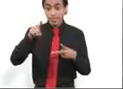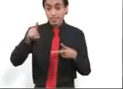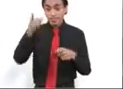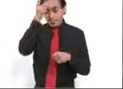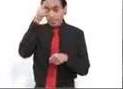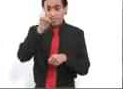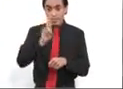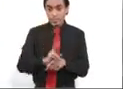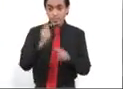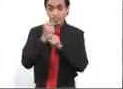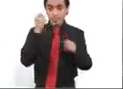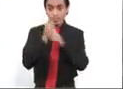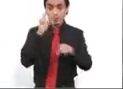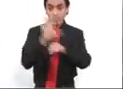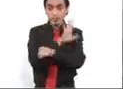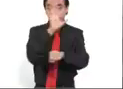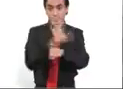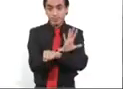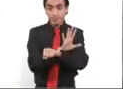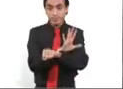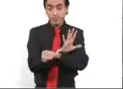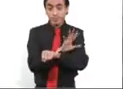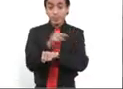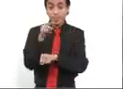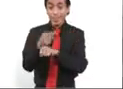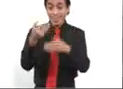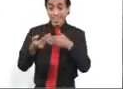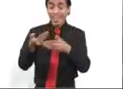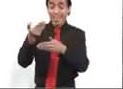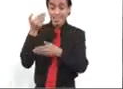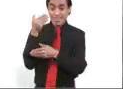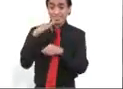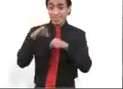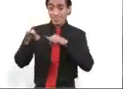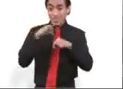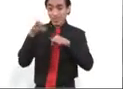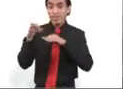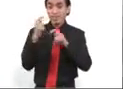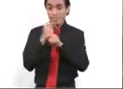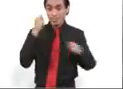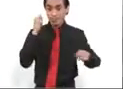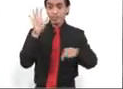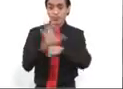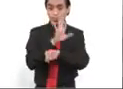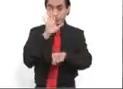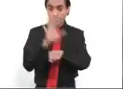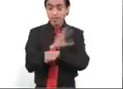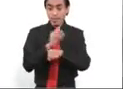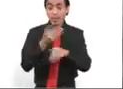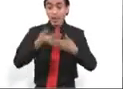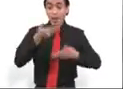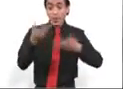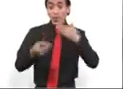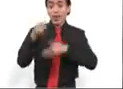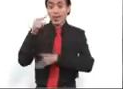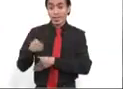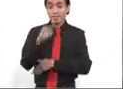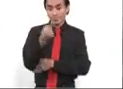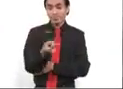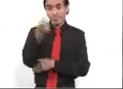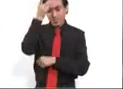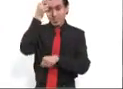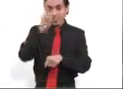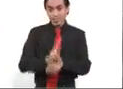de Transportes Eléctricos. Martín trabajó muchos años en Transportes Eléctricos y hoy es su director. Y a Luis Ruiz,